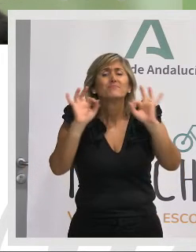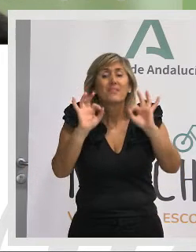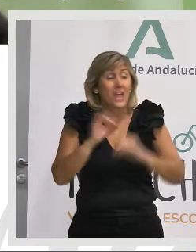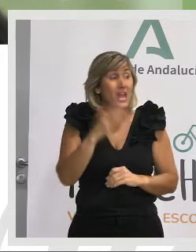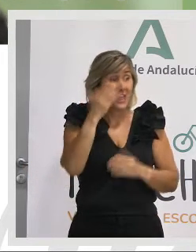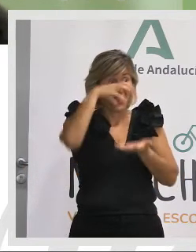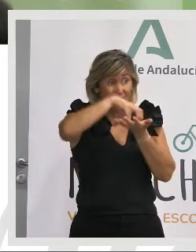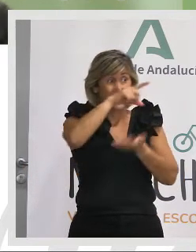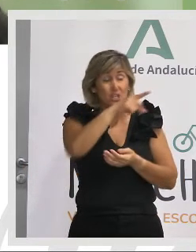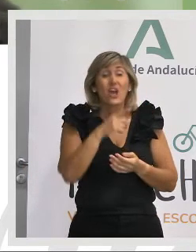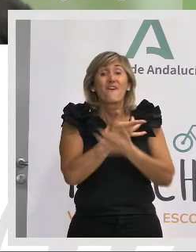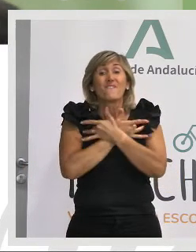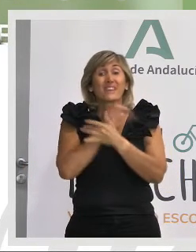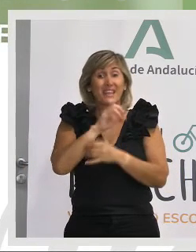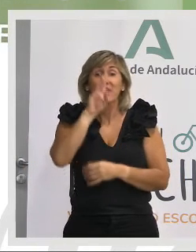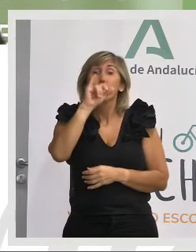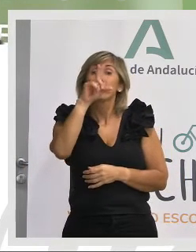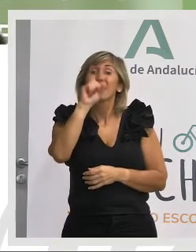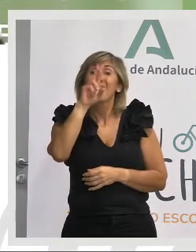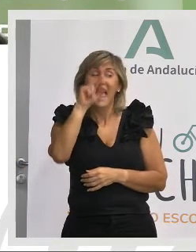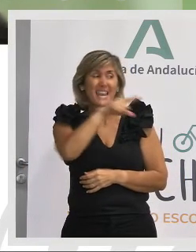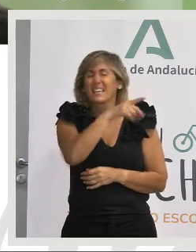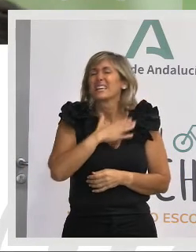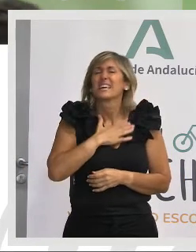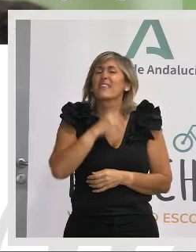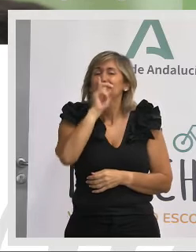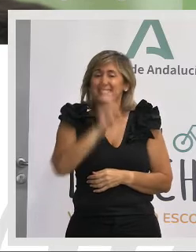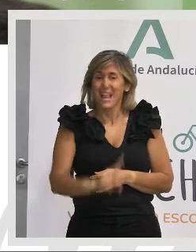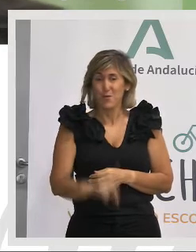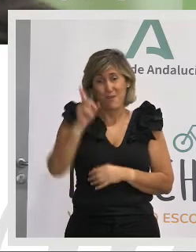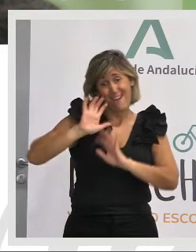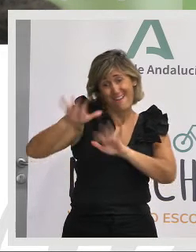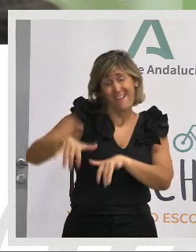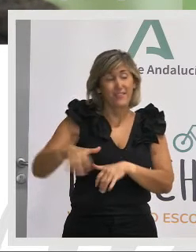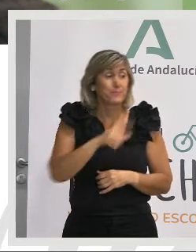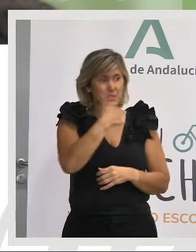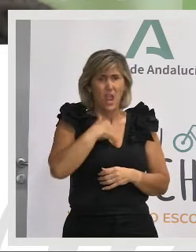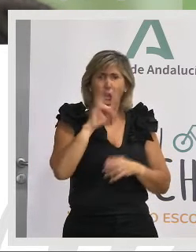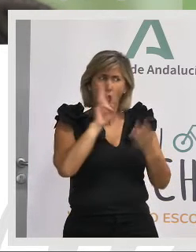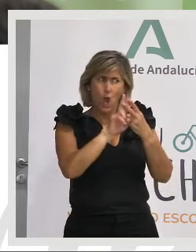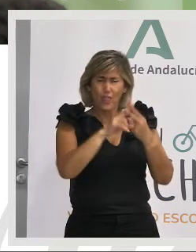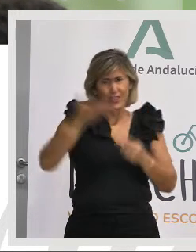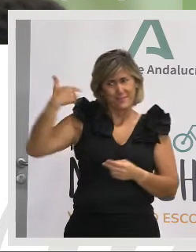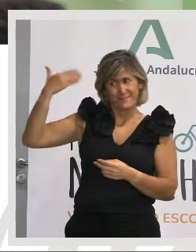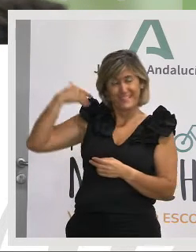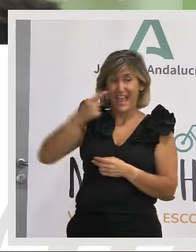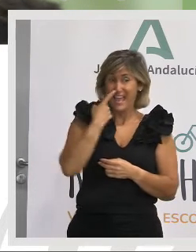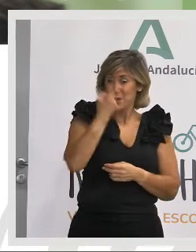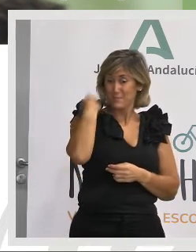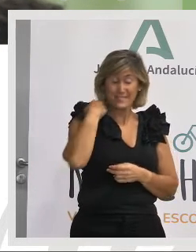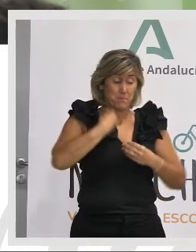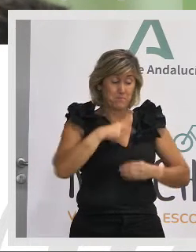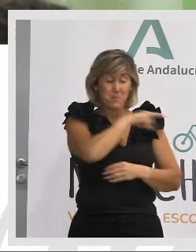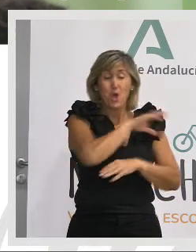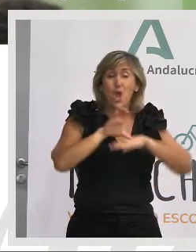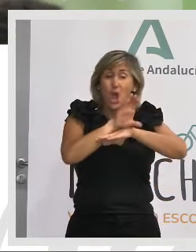Virgen del Pilar de Sanlúcar de Barrameda, Cádiz. Los conocimos en la edición anterior, como también había comentado antes la consejera.